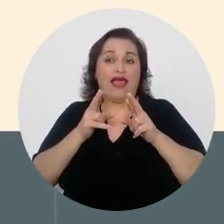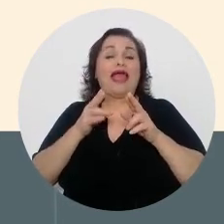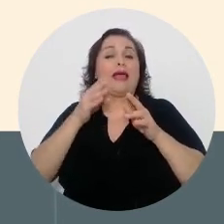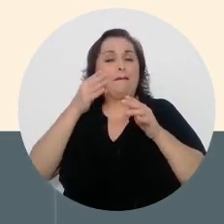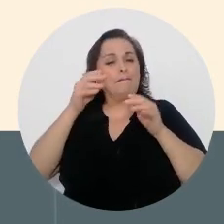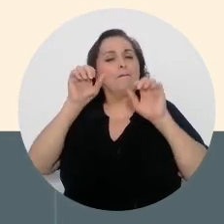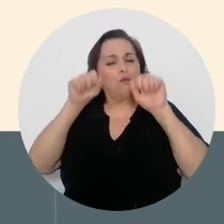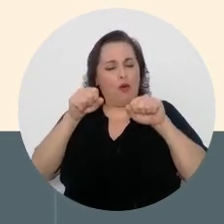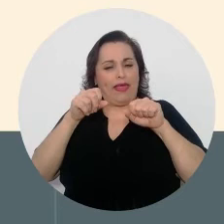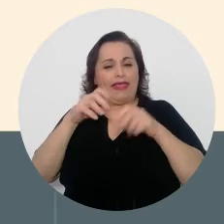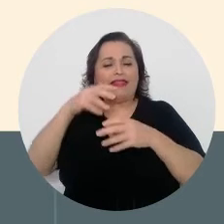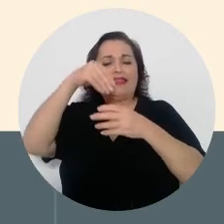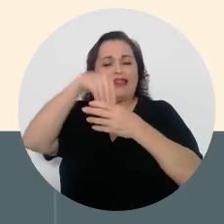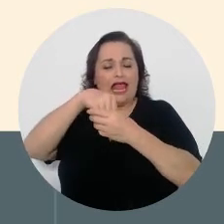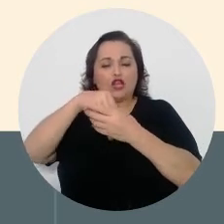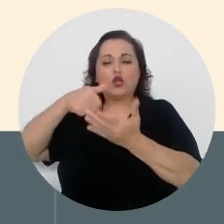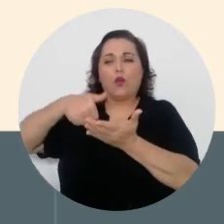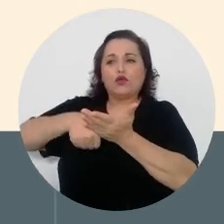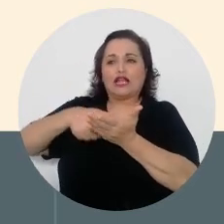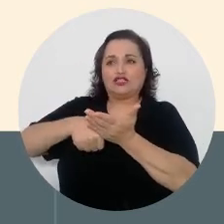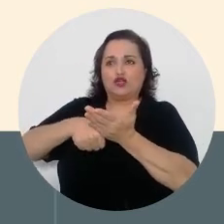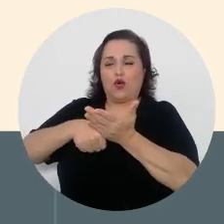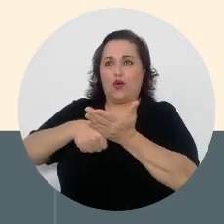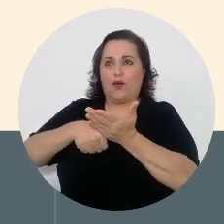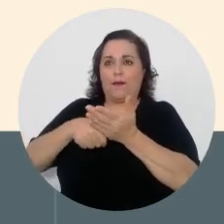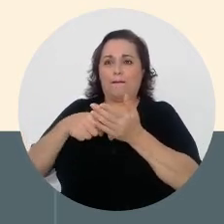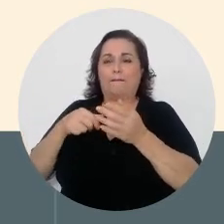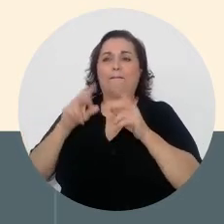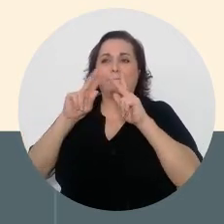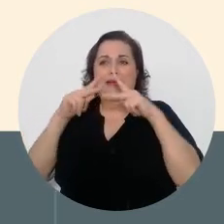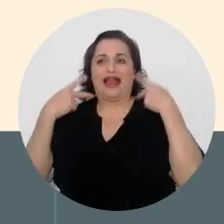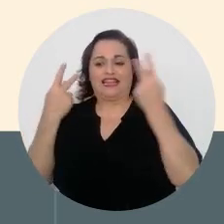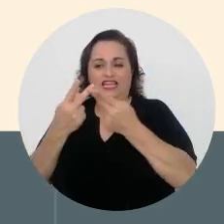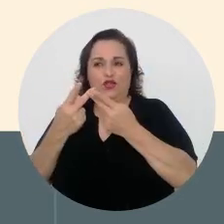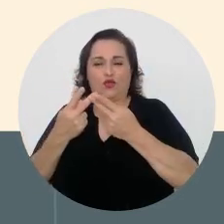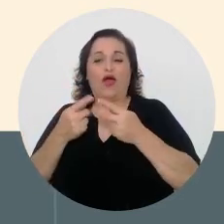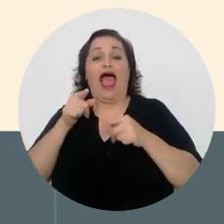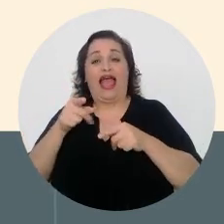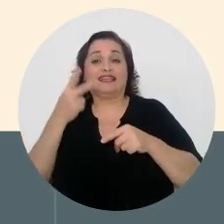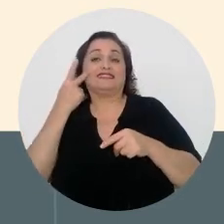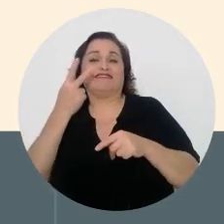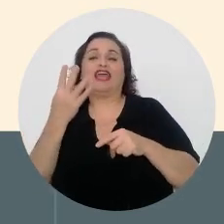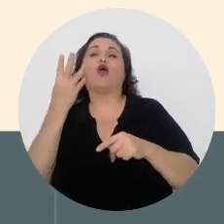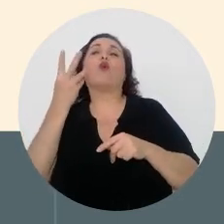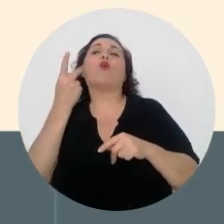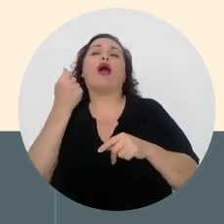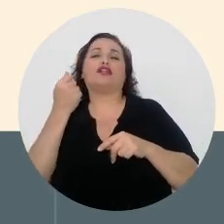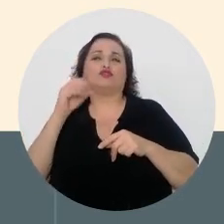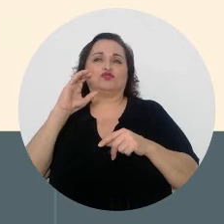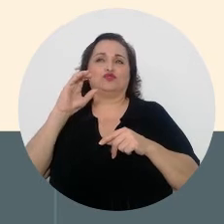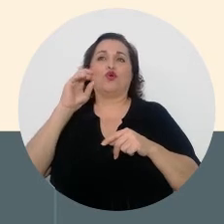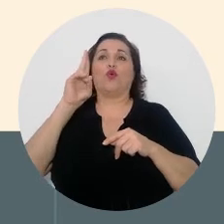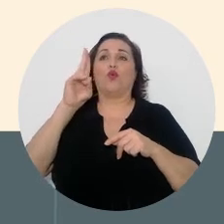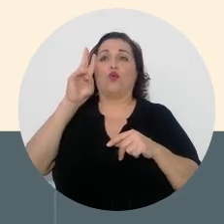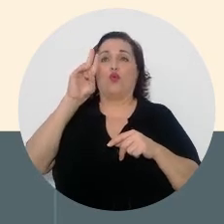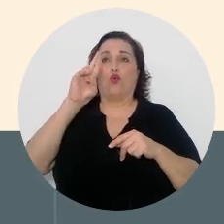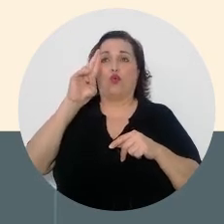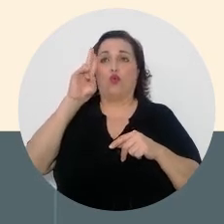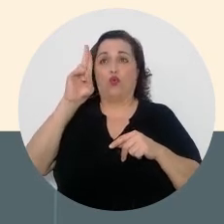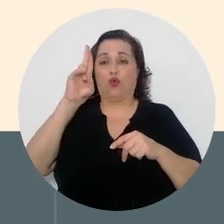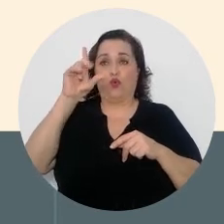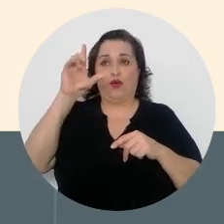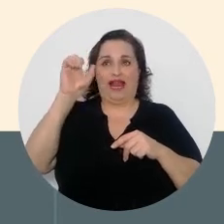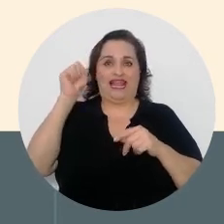cabe dentro de la votación partidaria. Y así se visualiza cuántos escaños se dan a cada uno de los